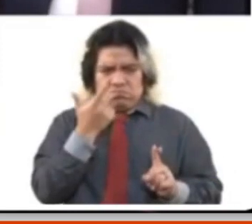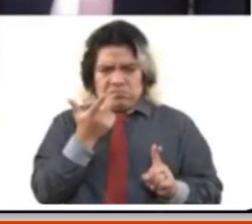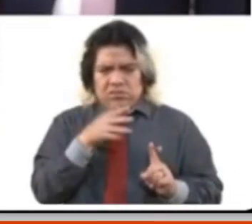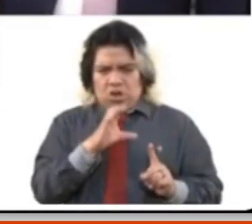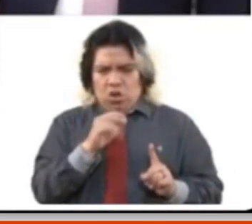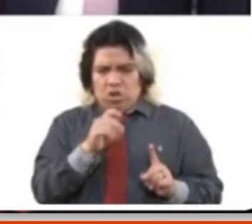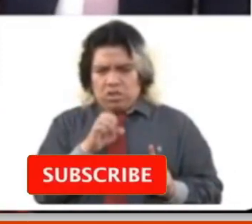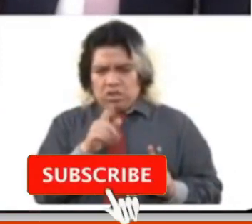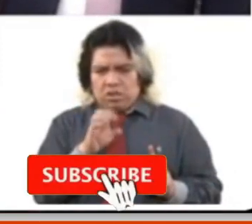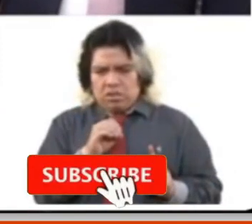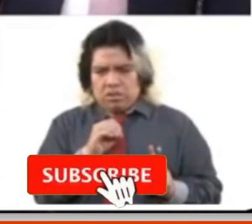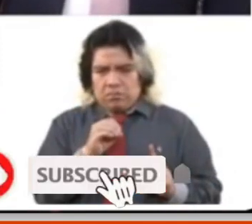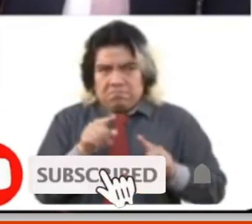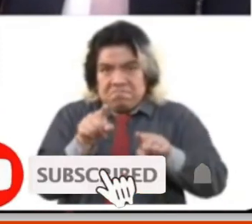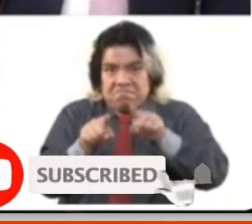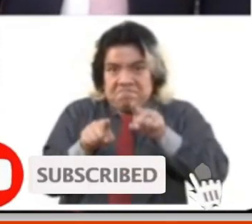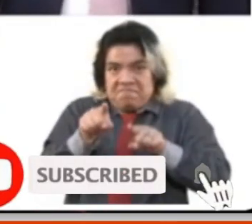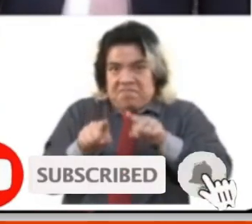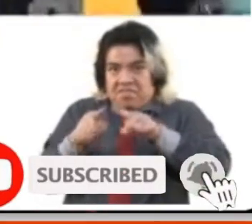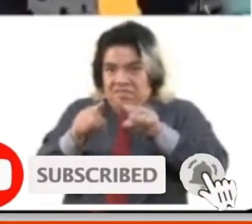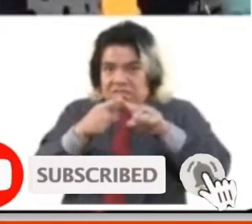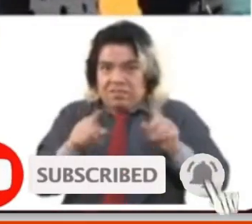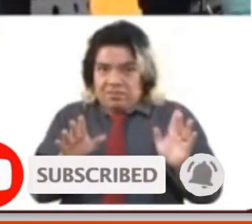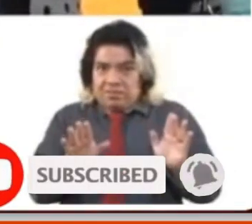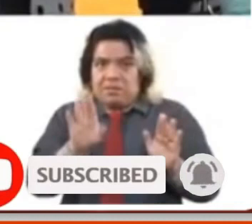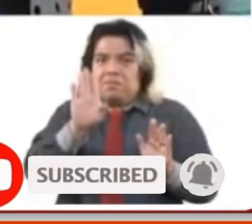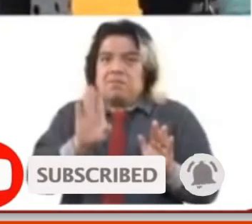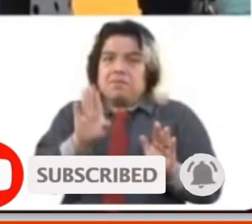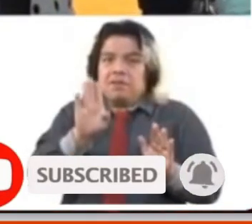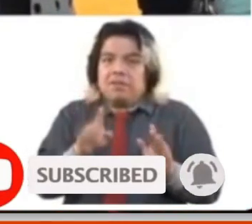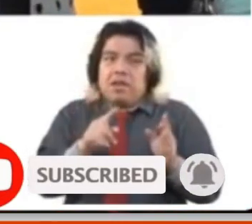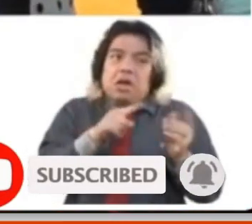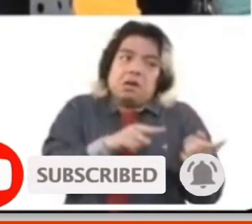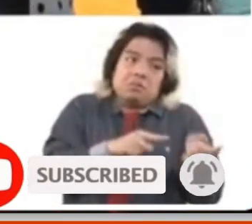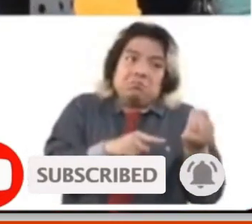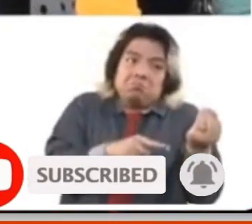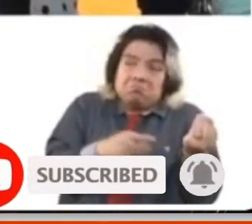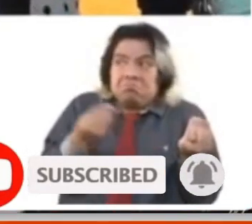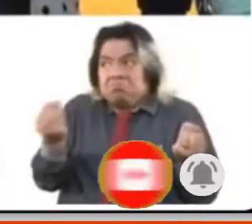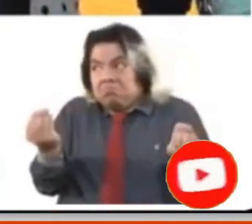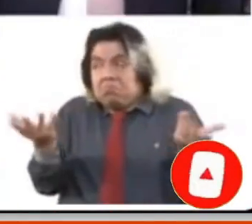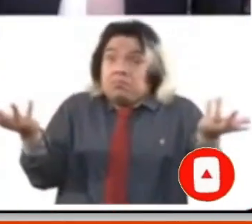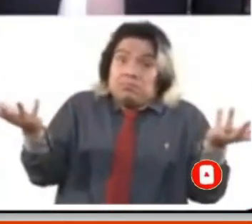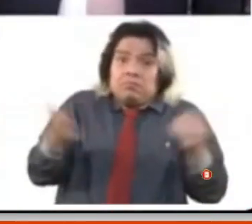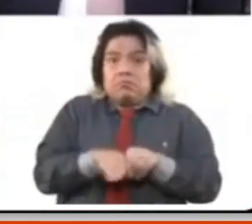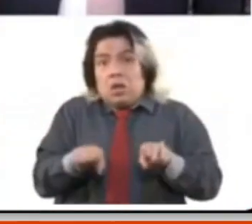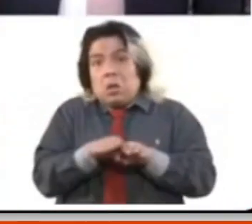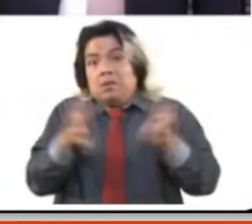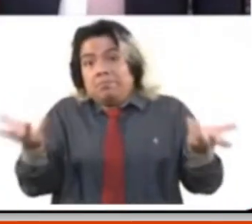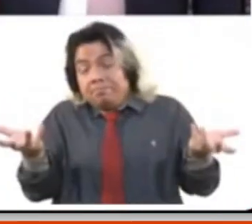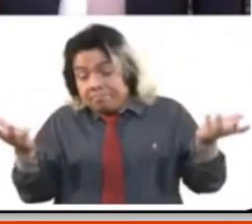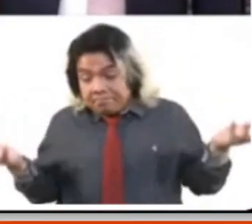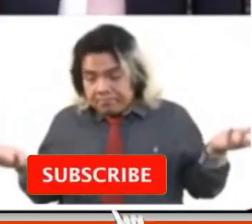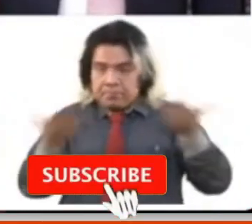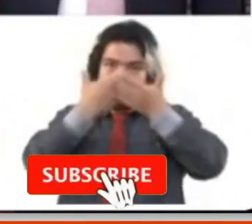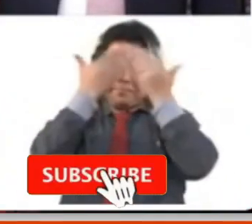que el contexto pues es sumamente subjetivo, ¿no? O sea, como es como el síndrome de la chimotrufia, como dicen una cosa, dicen otra. Pues, bueno, y